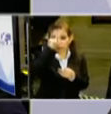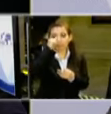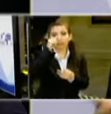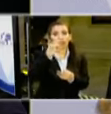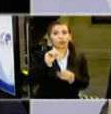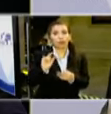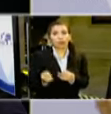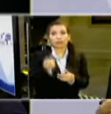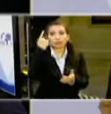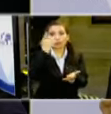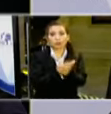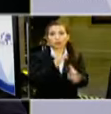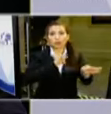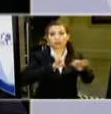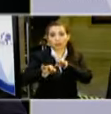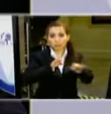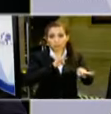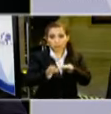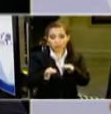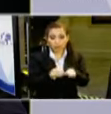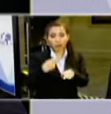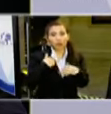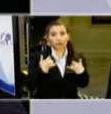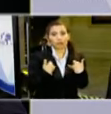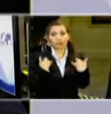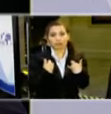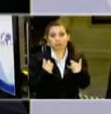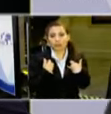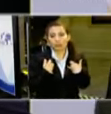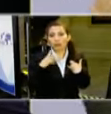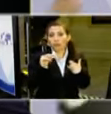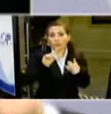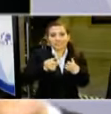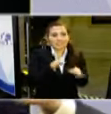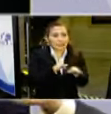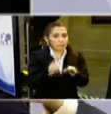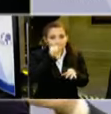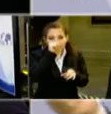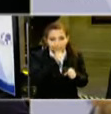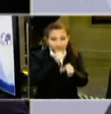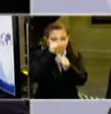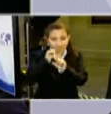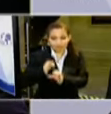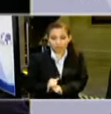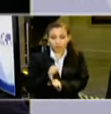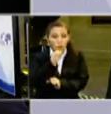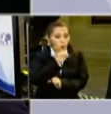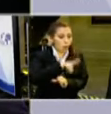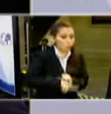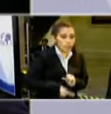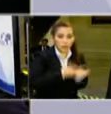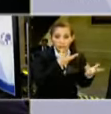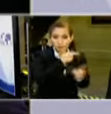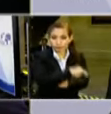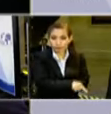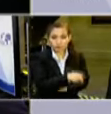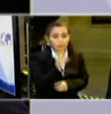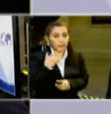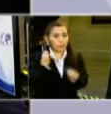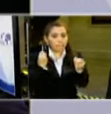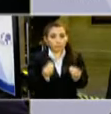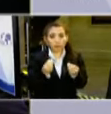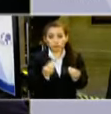es solo el trabajo, y se lo digo básicamente a los jóvenes, no es el trabajo de la Secretaría, no es el trabajo del gobierno,